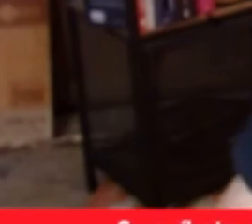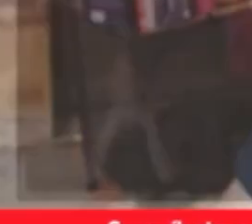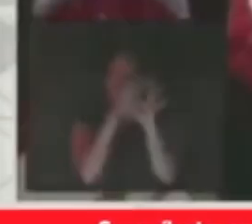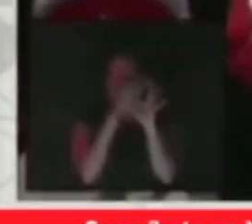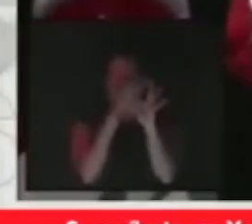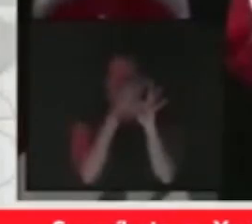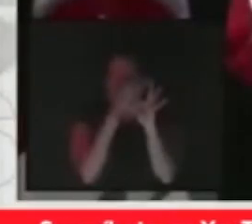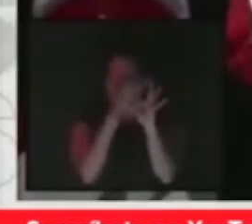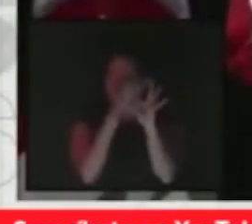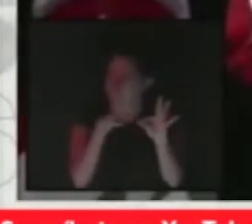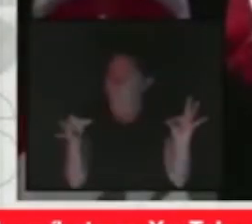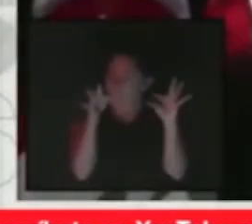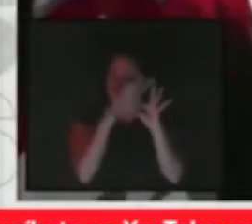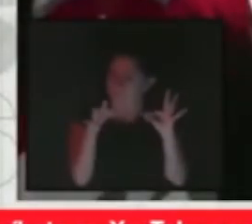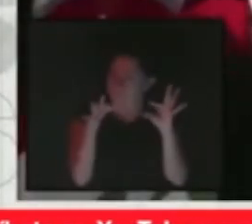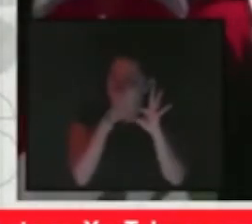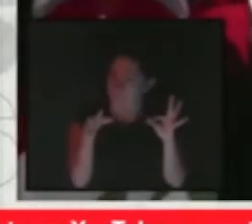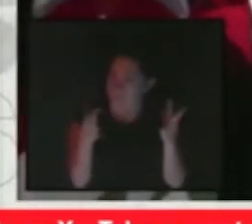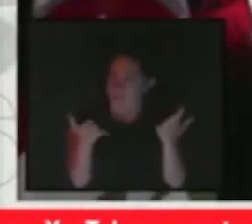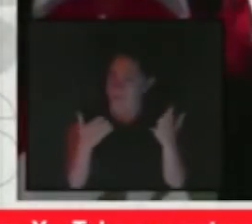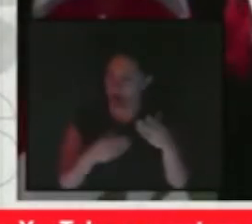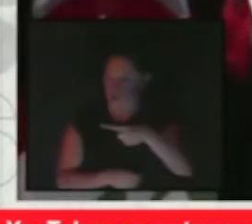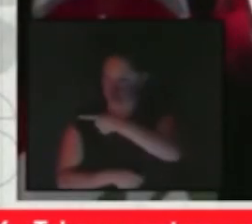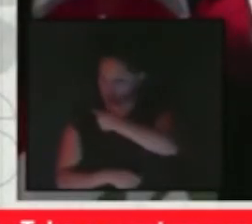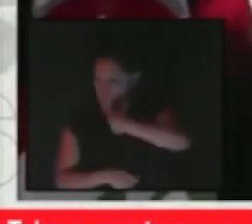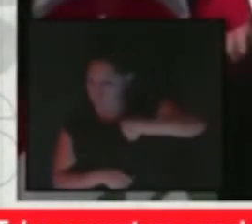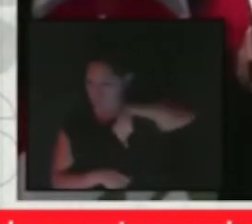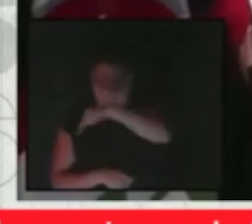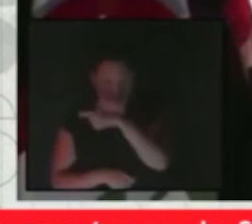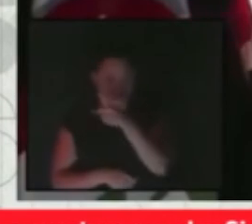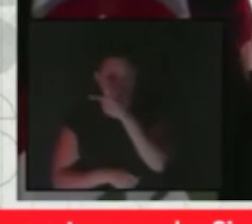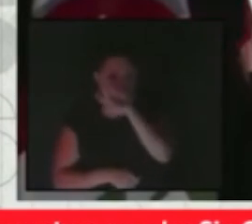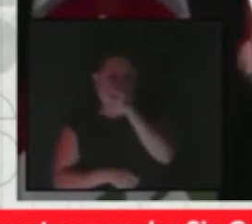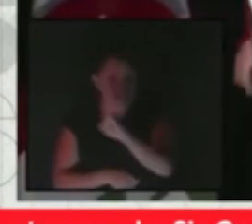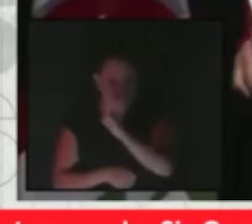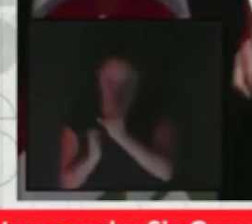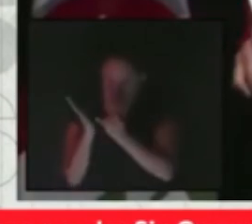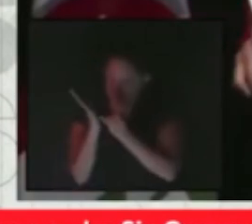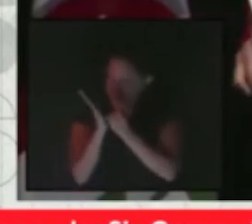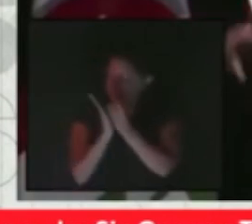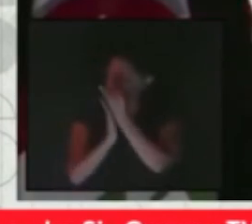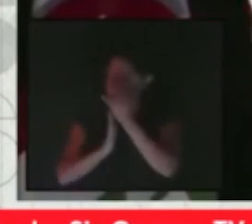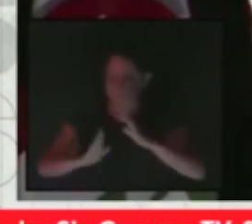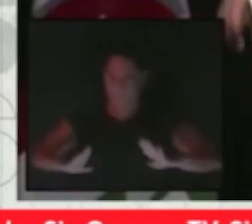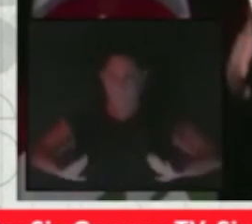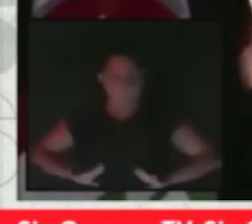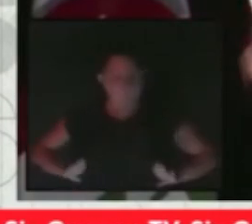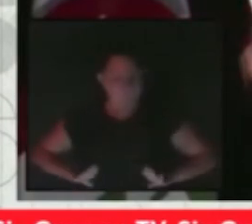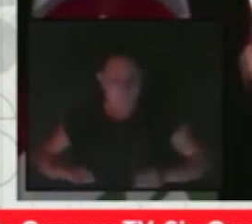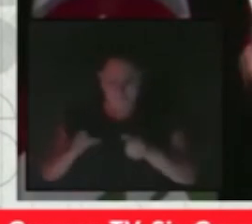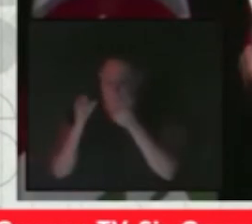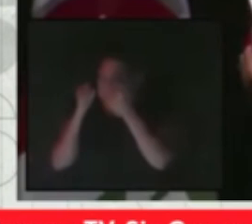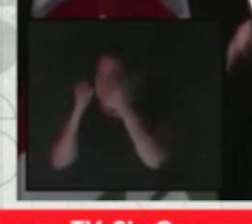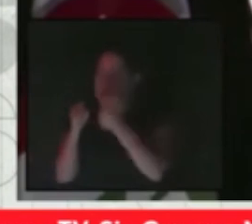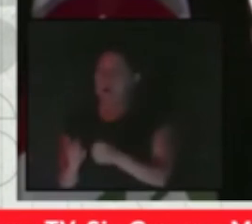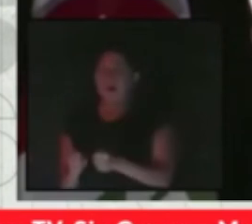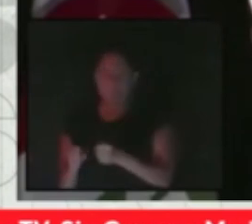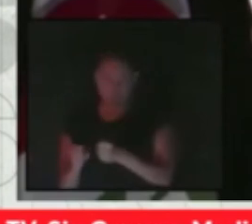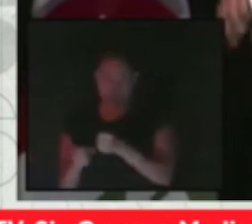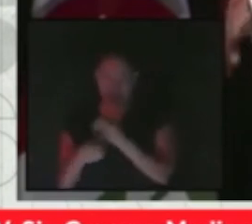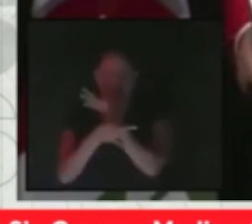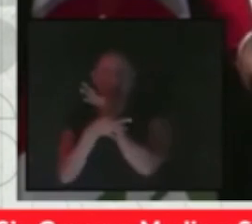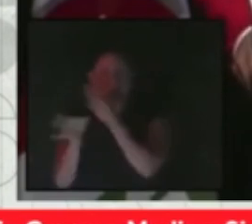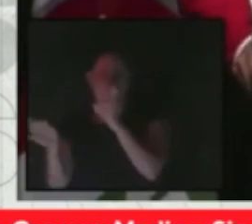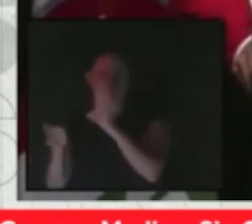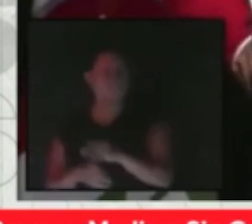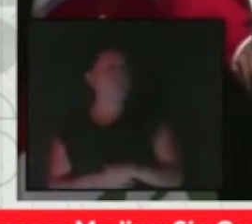usted. Con ánimo, con carácter y con determinación. Allá afuera, estos que se